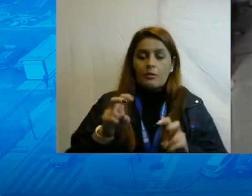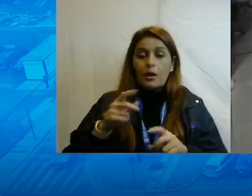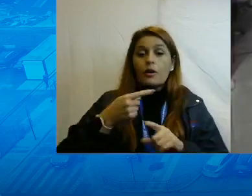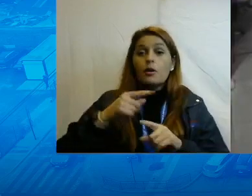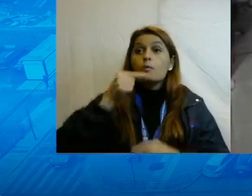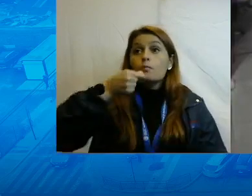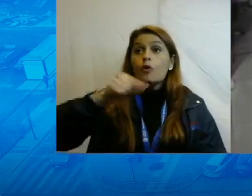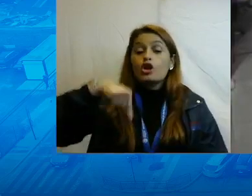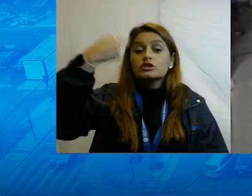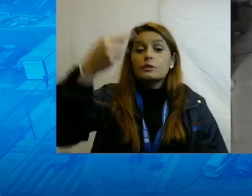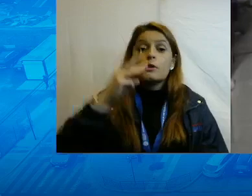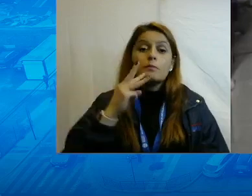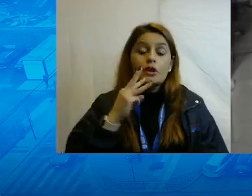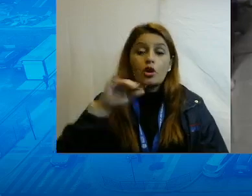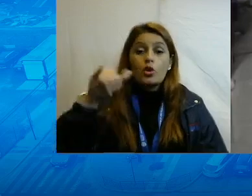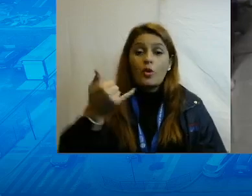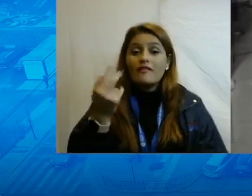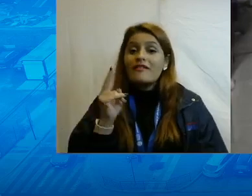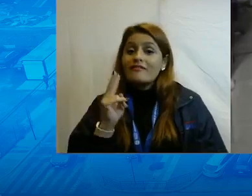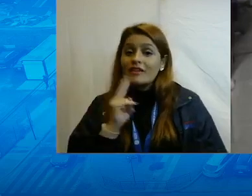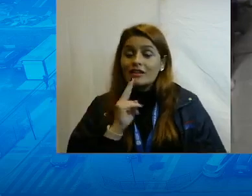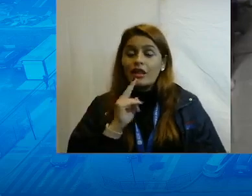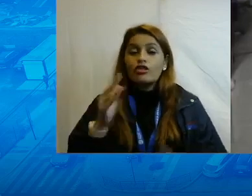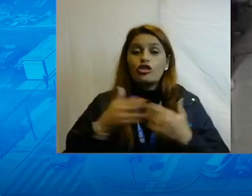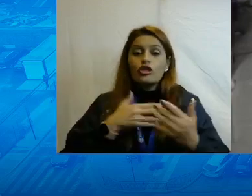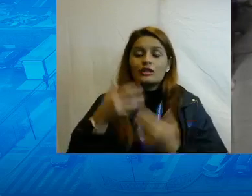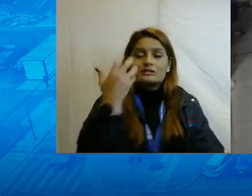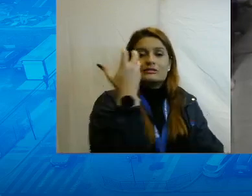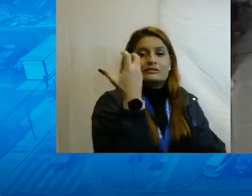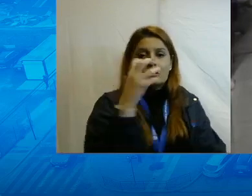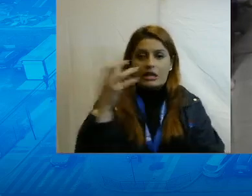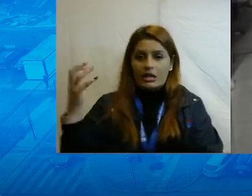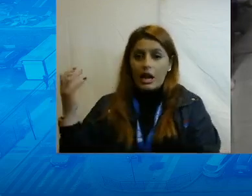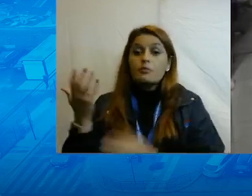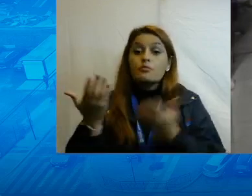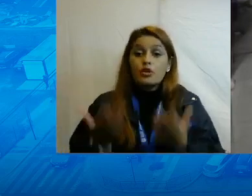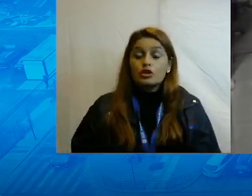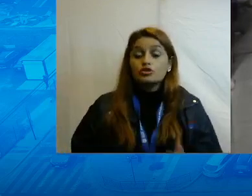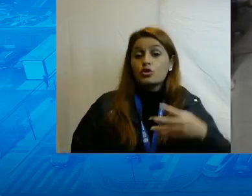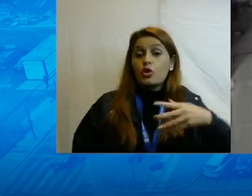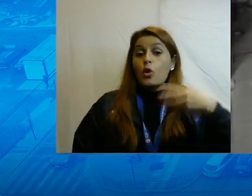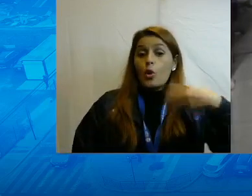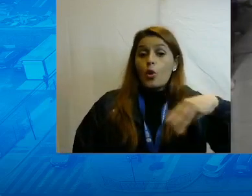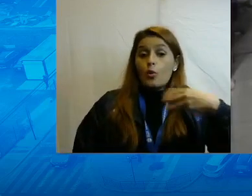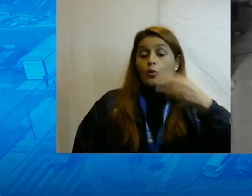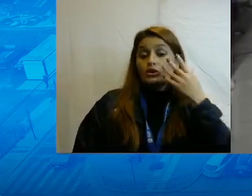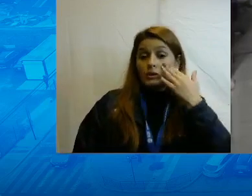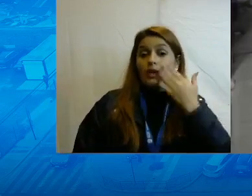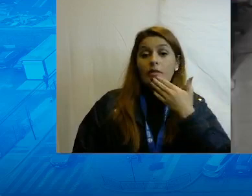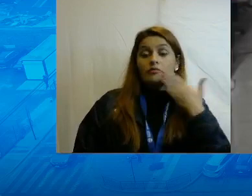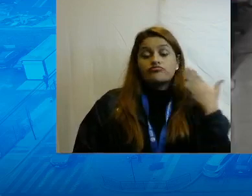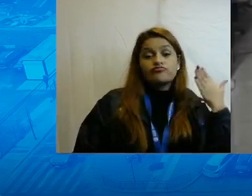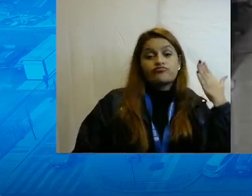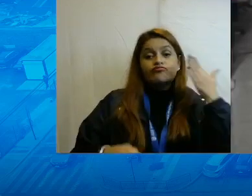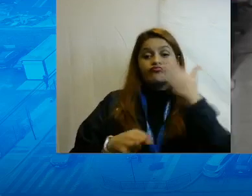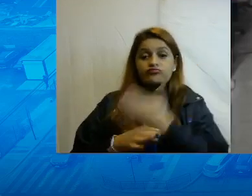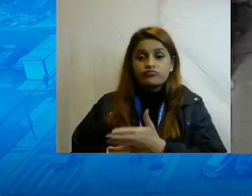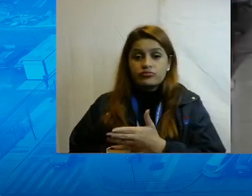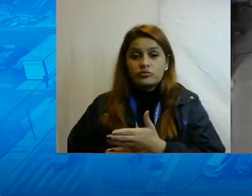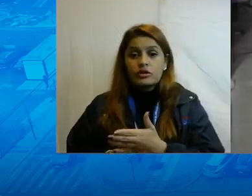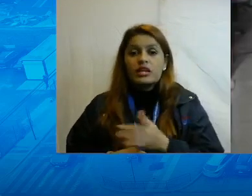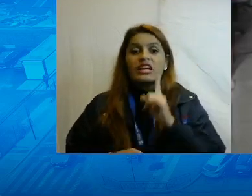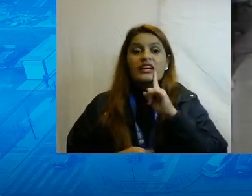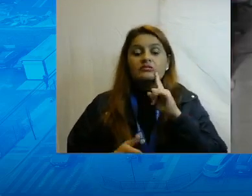viernes en La Serena. Por tanto, la municipalidad como asociada debe participar con su representante, que para estos efectos es el